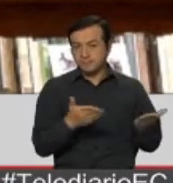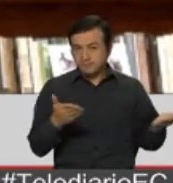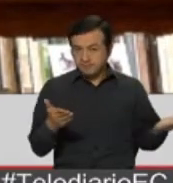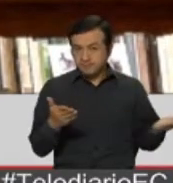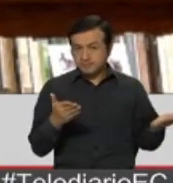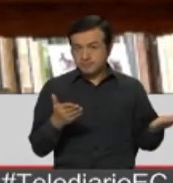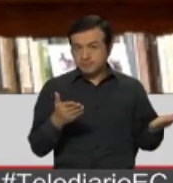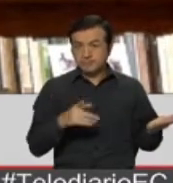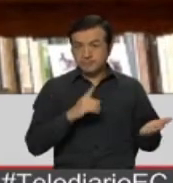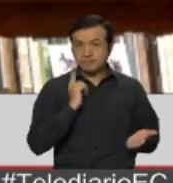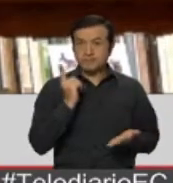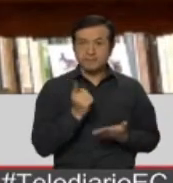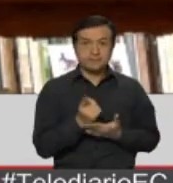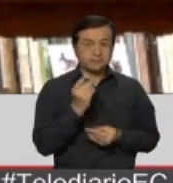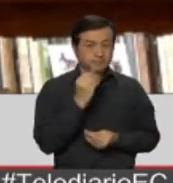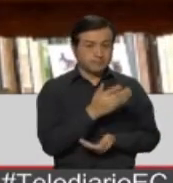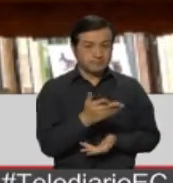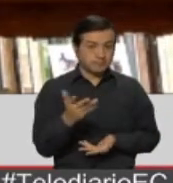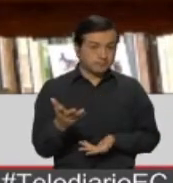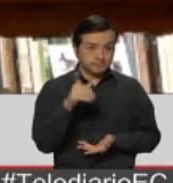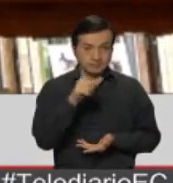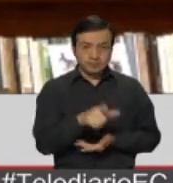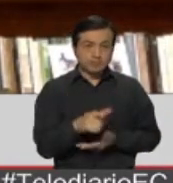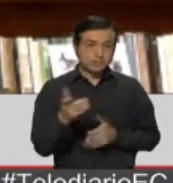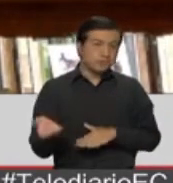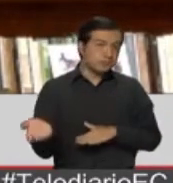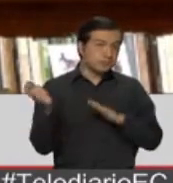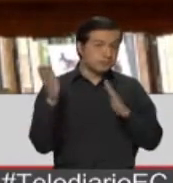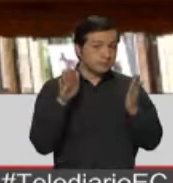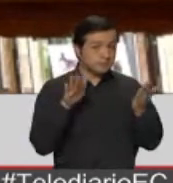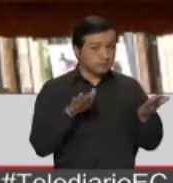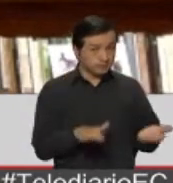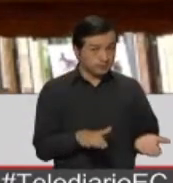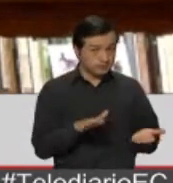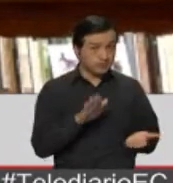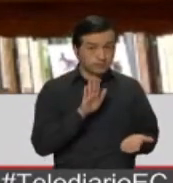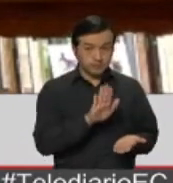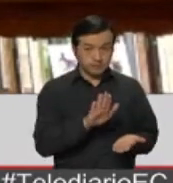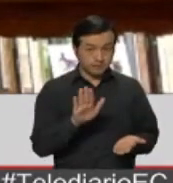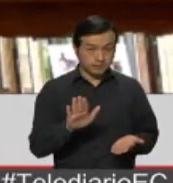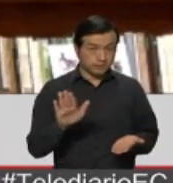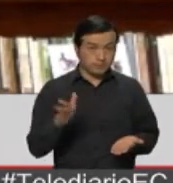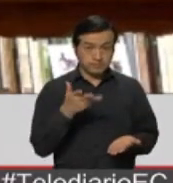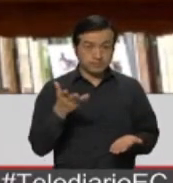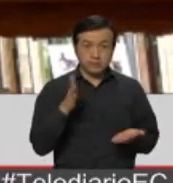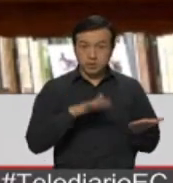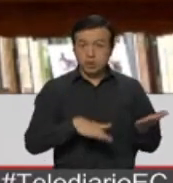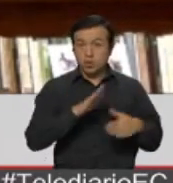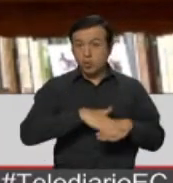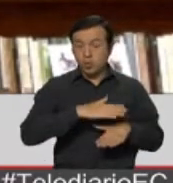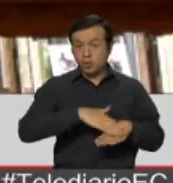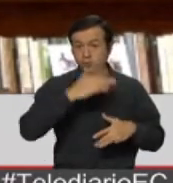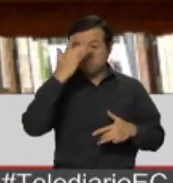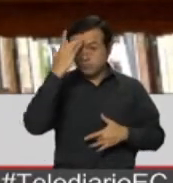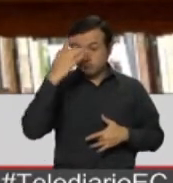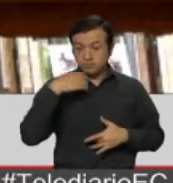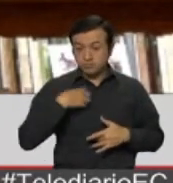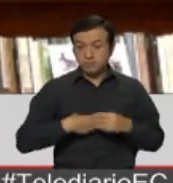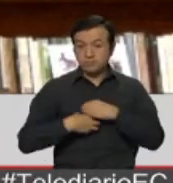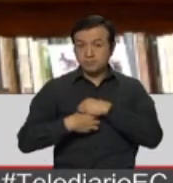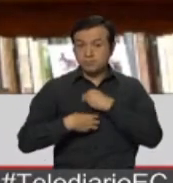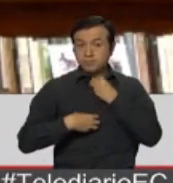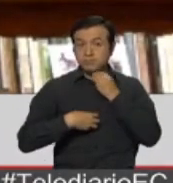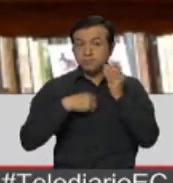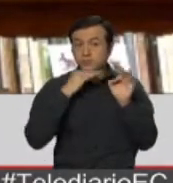la confirmación de que del fallecimiento que no era efectivamente por COVID, sino por una neumonía.